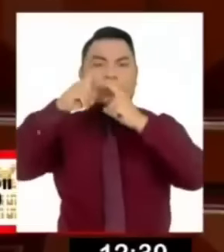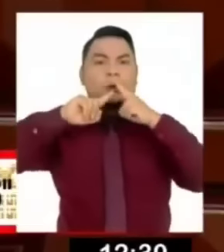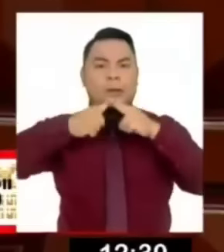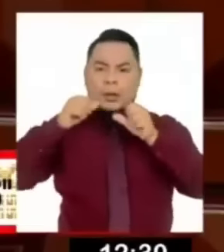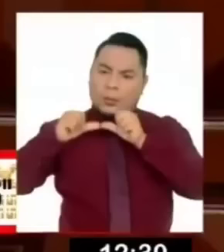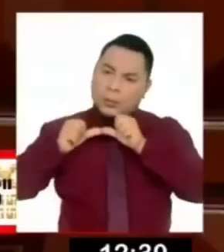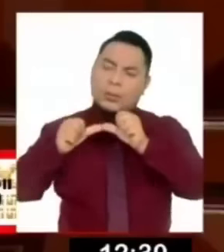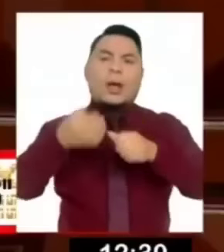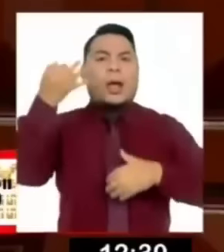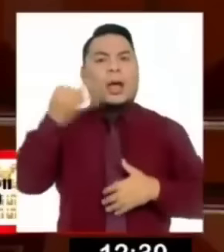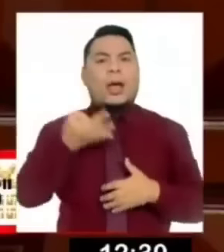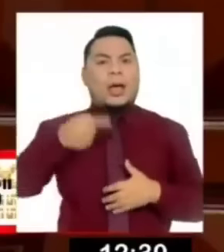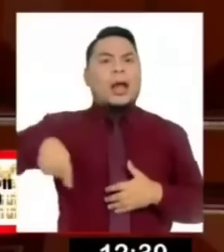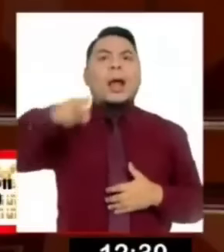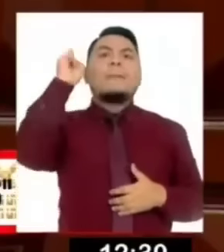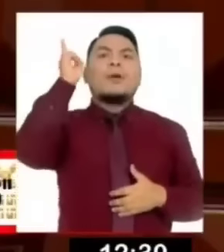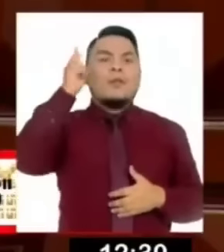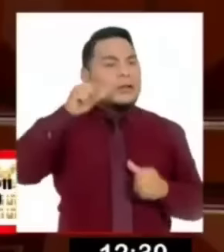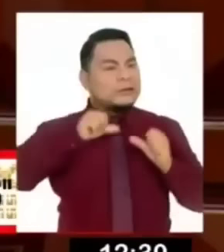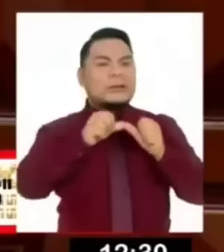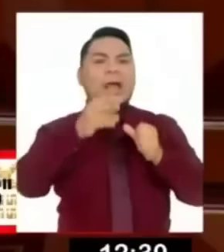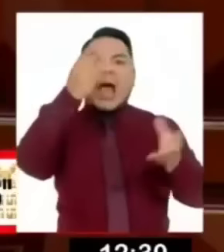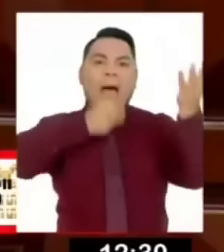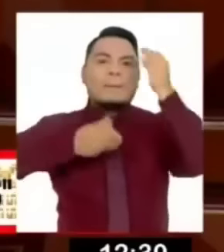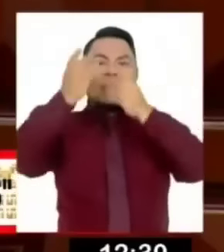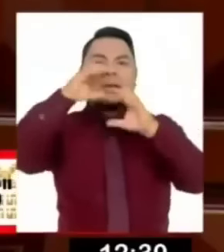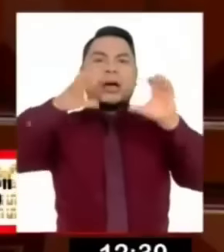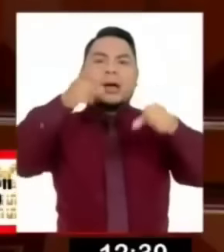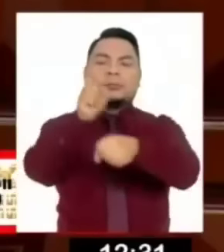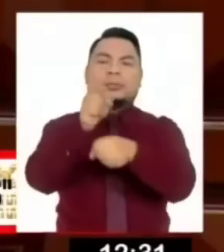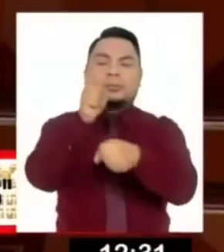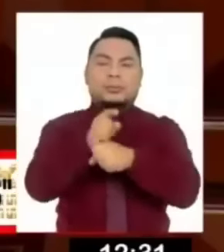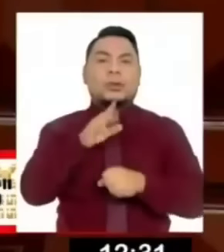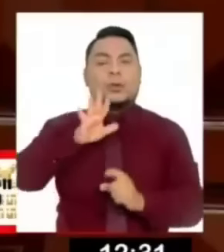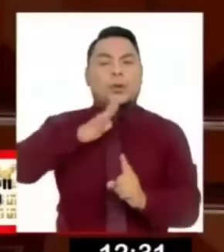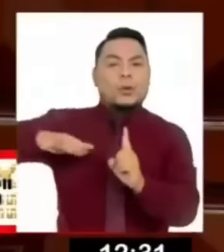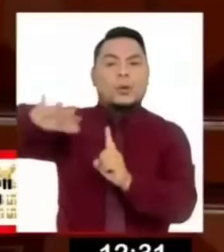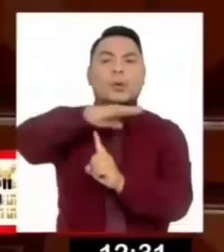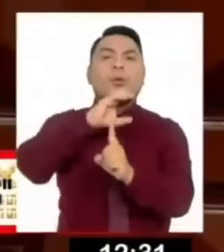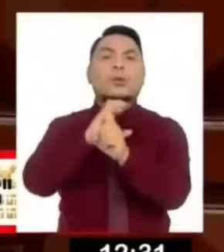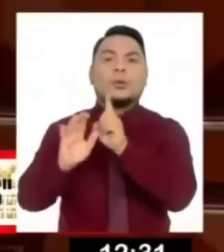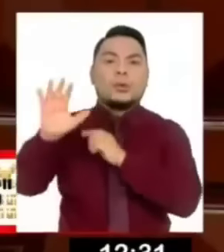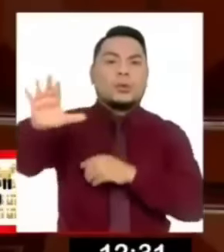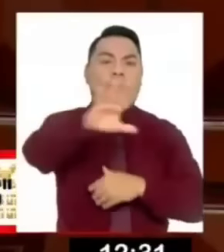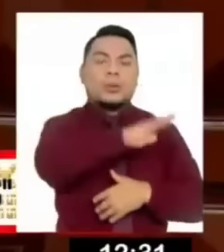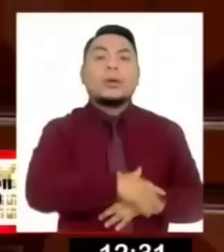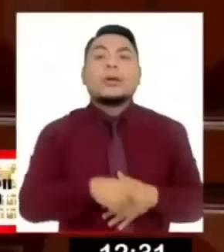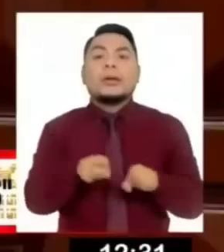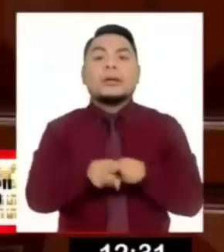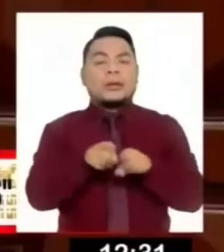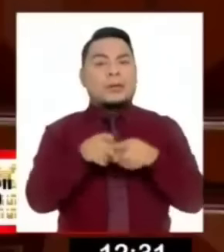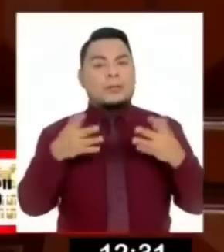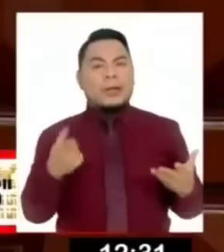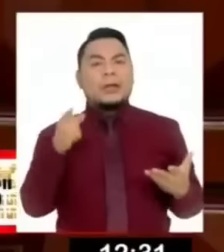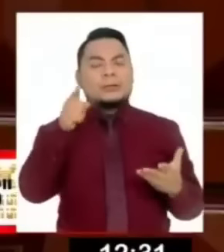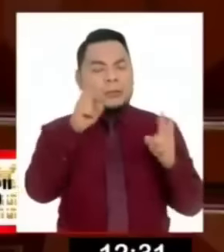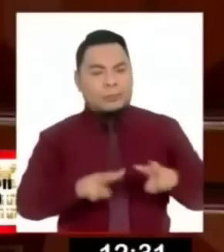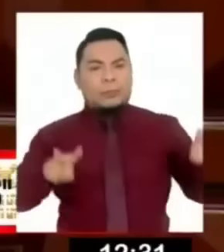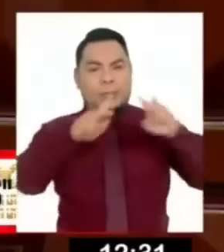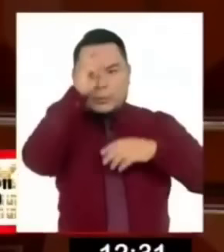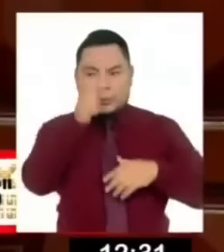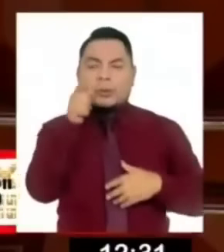y continua de calidad y pertinente con los entornos socioculturales. El reconocimiento y